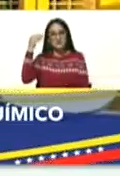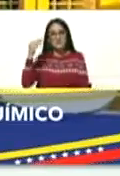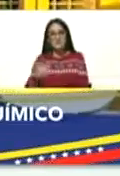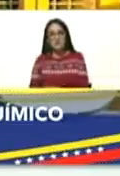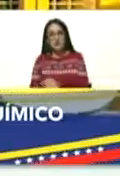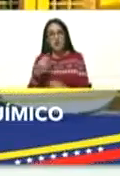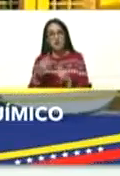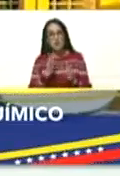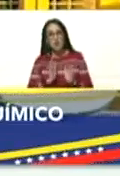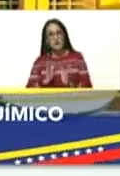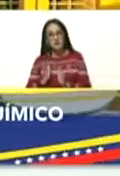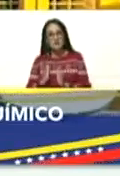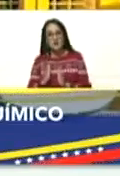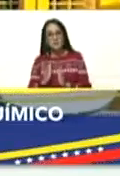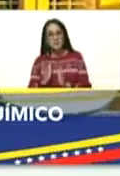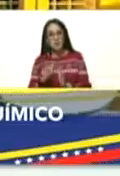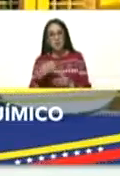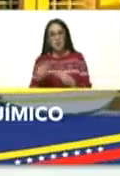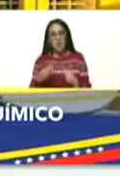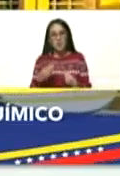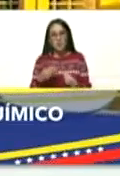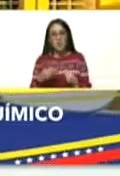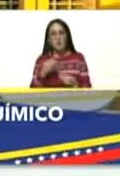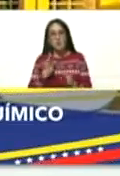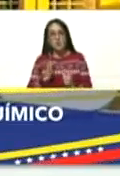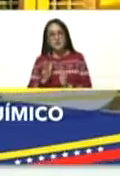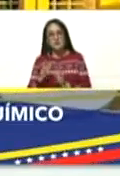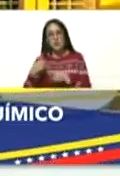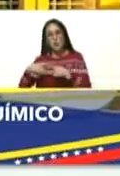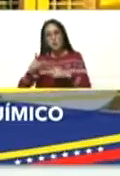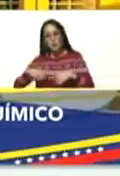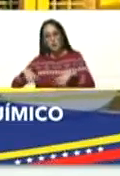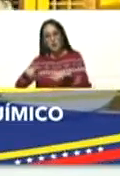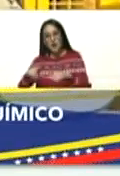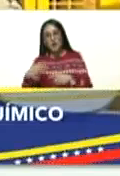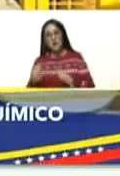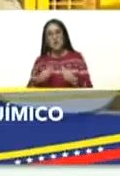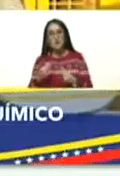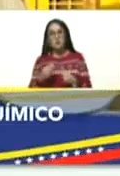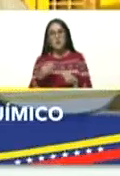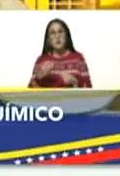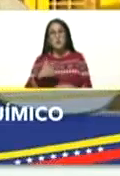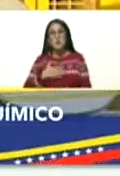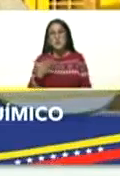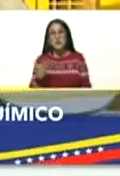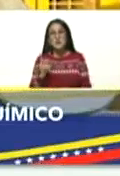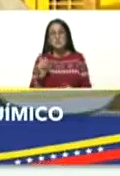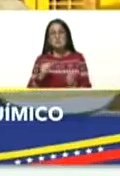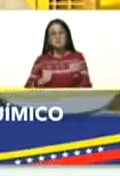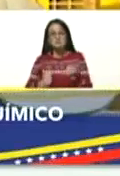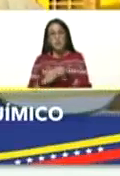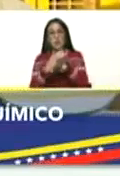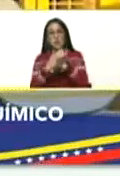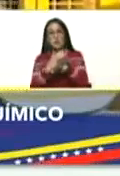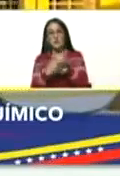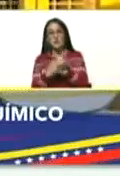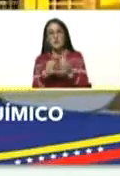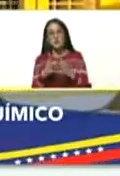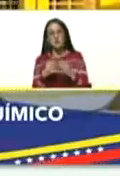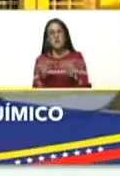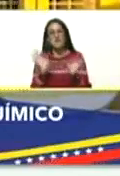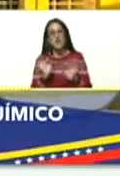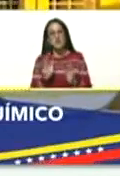Cómo nos organizamos en un lugar, cómo nos organizamos en otro y cómo podemos ir impulsando todas las